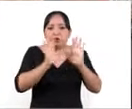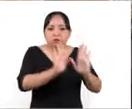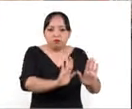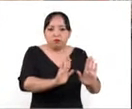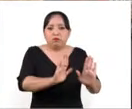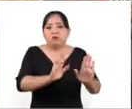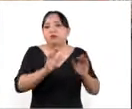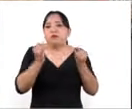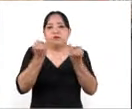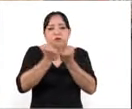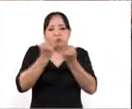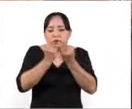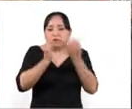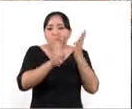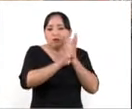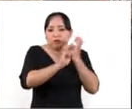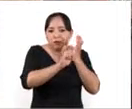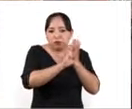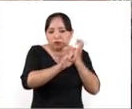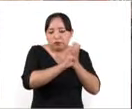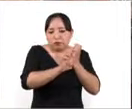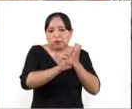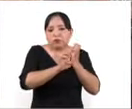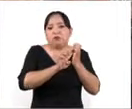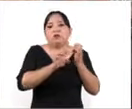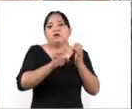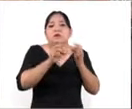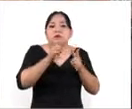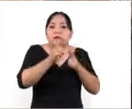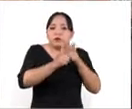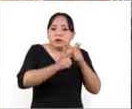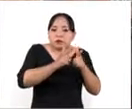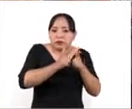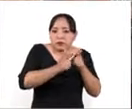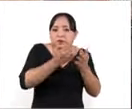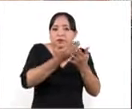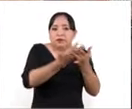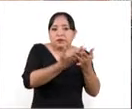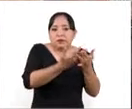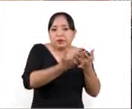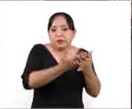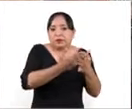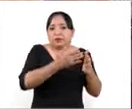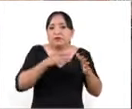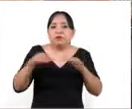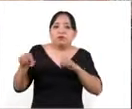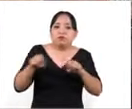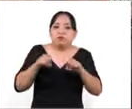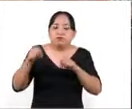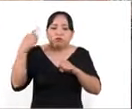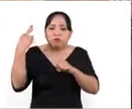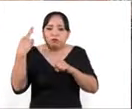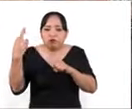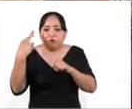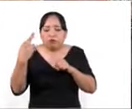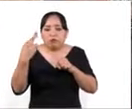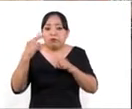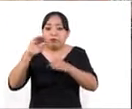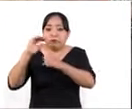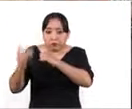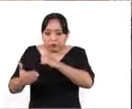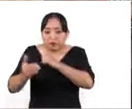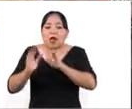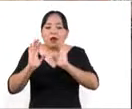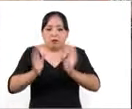Trolebús y metrobús baja la velocidad, al igual que RTP, hasta que termine la alerta sísmica. Se hizo ya una primera revisión de todos